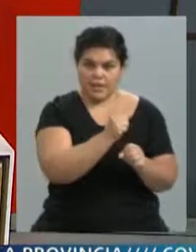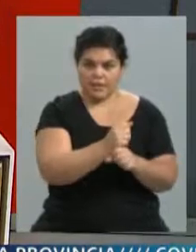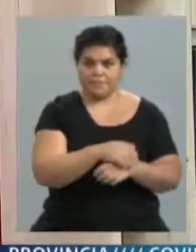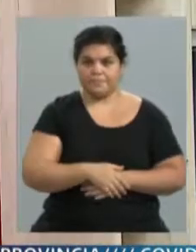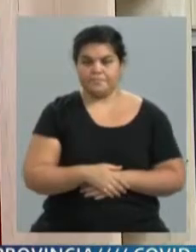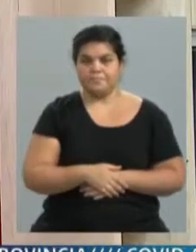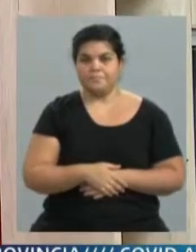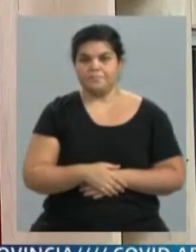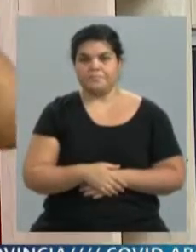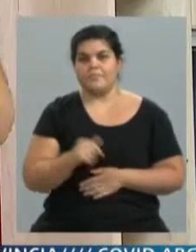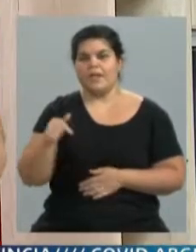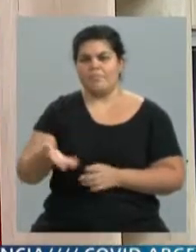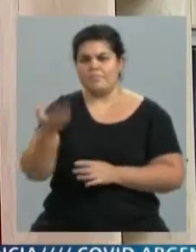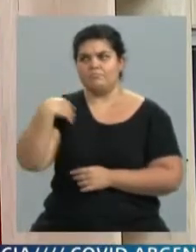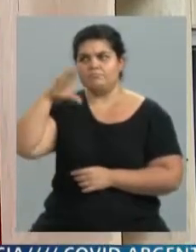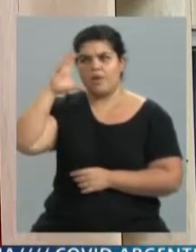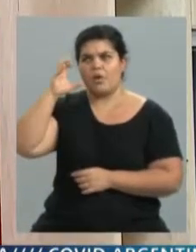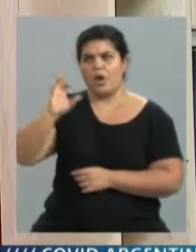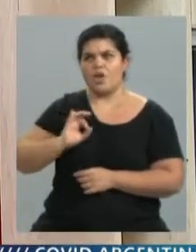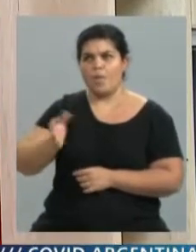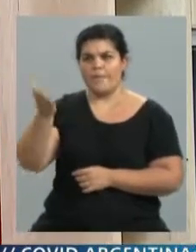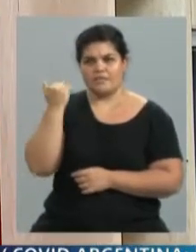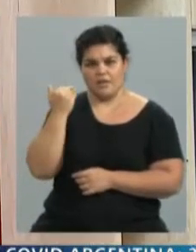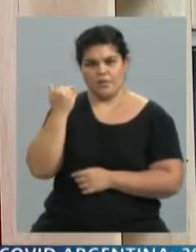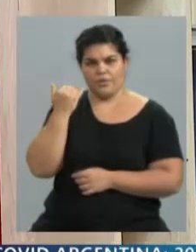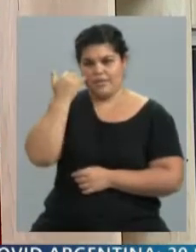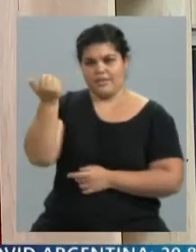acordé? Sí. La otra vez en época de pandemia, el año pasado, tuvimos una